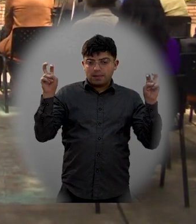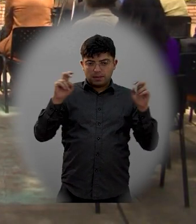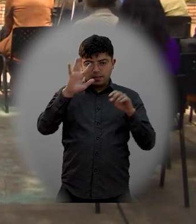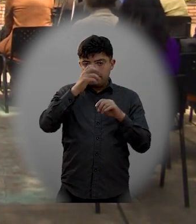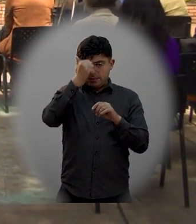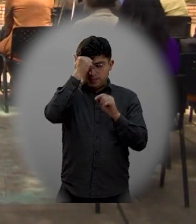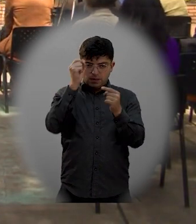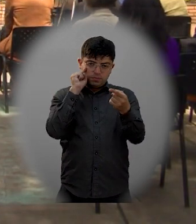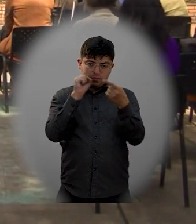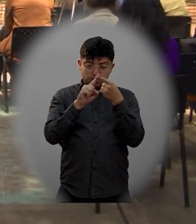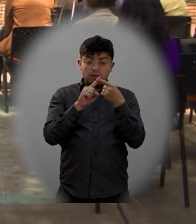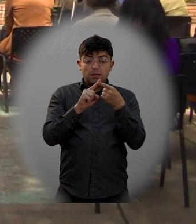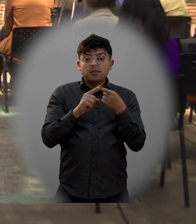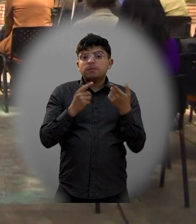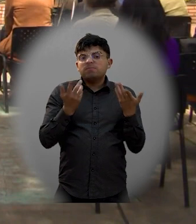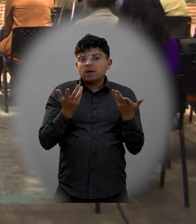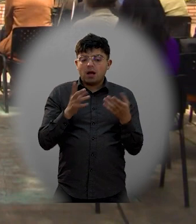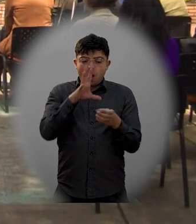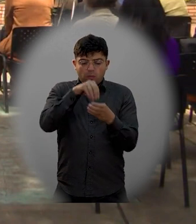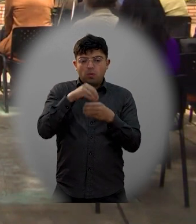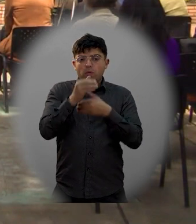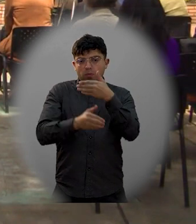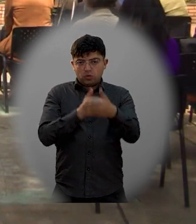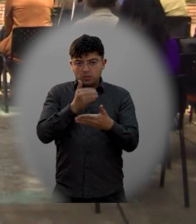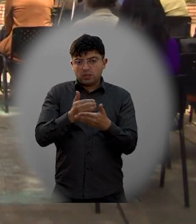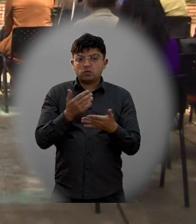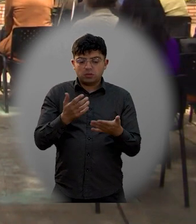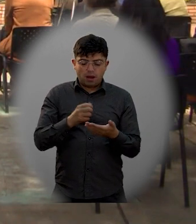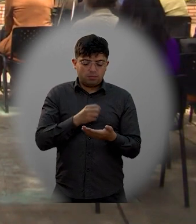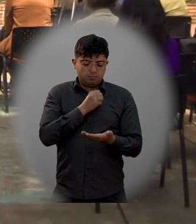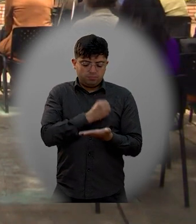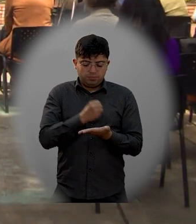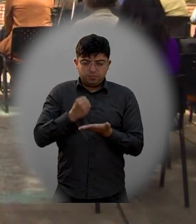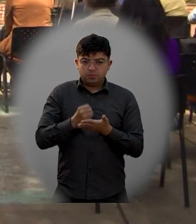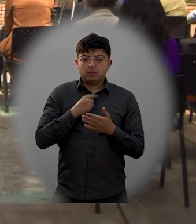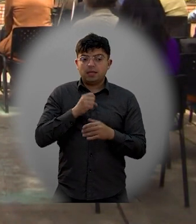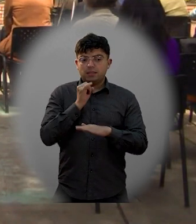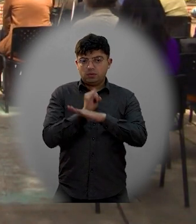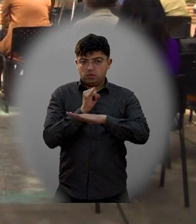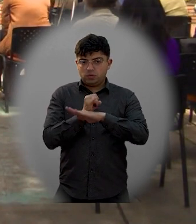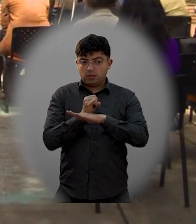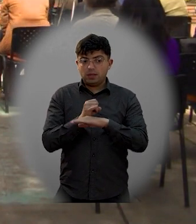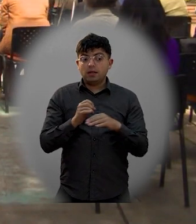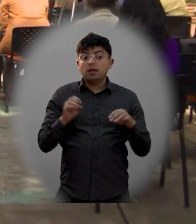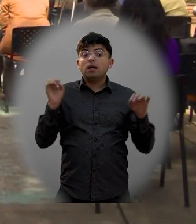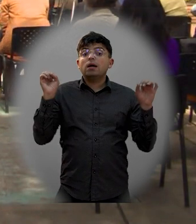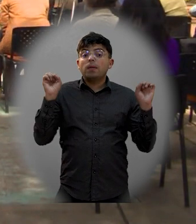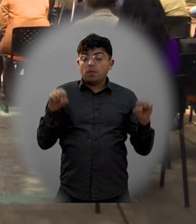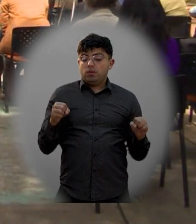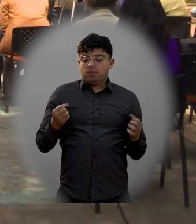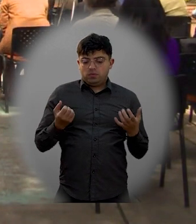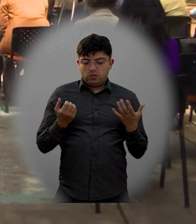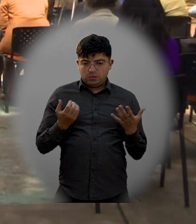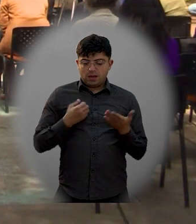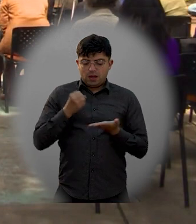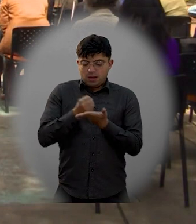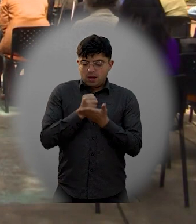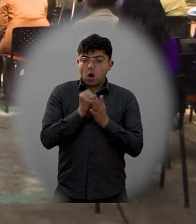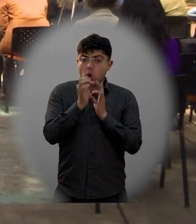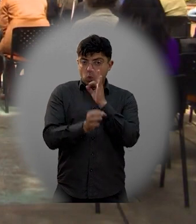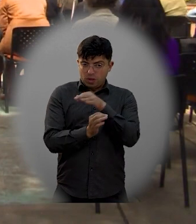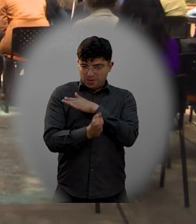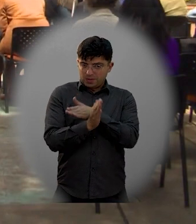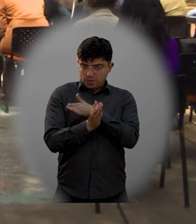central que entra a ser parte de los procesos de acreditación institucional. Entonces, para poder conservar nuestra acreditación